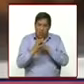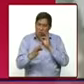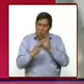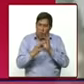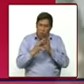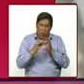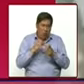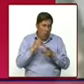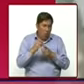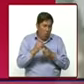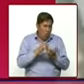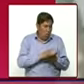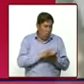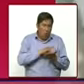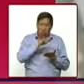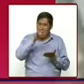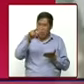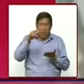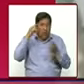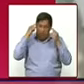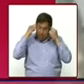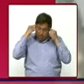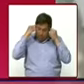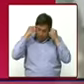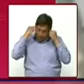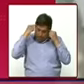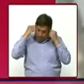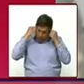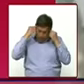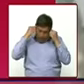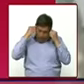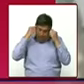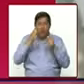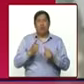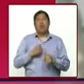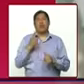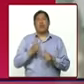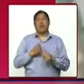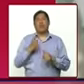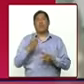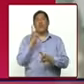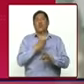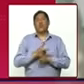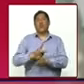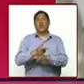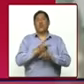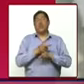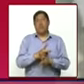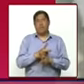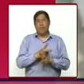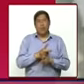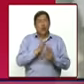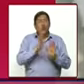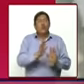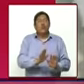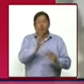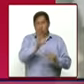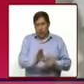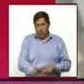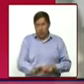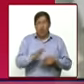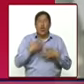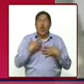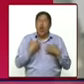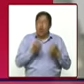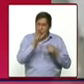vía aérea. Eso todavía se está evaluando por parte de las autoridades. Lo primordial es cuidar la integridad y la salud de las